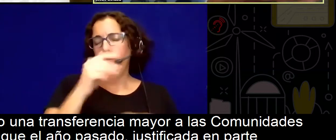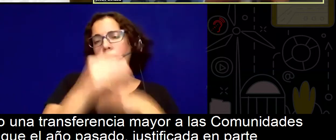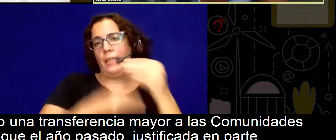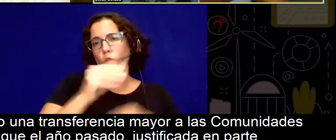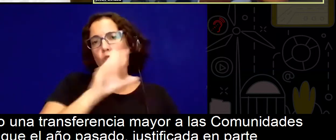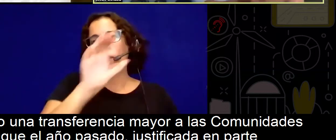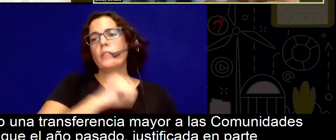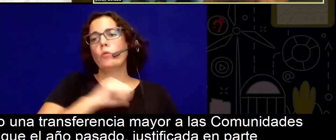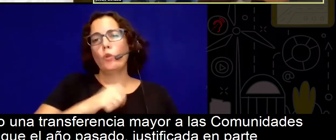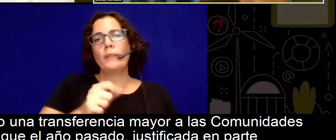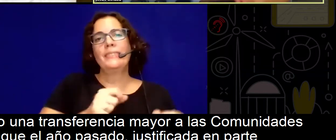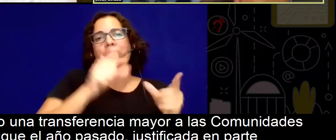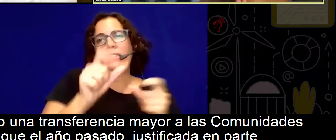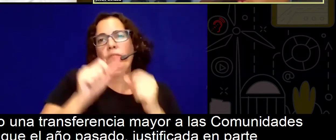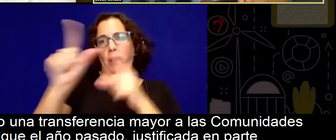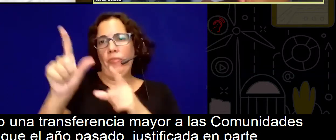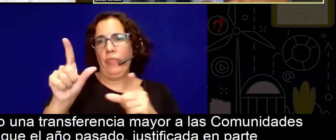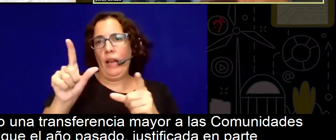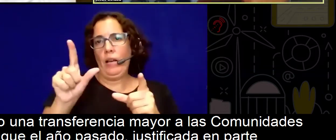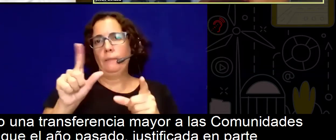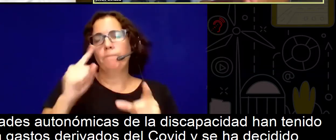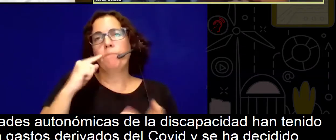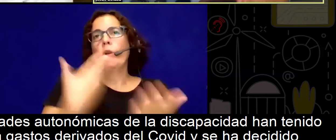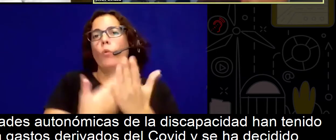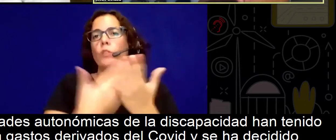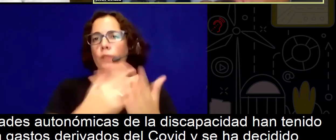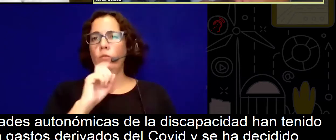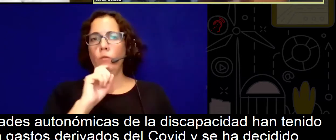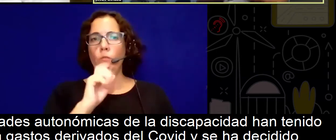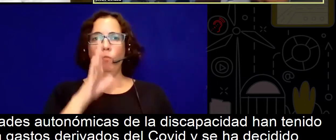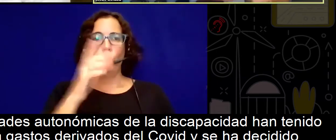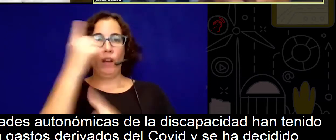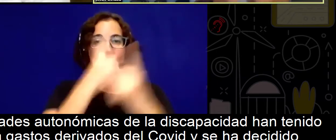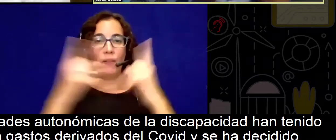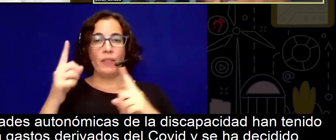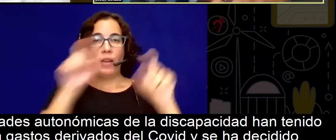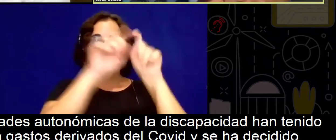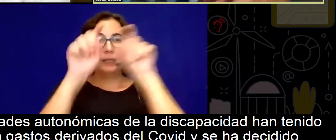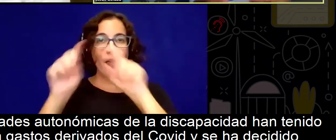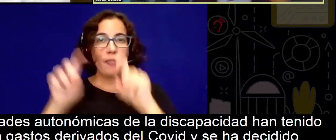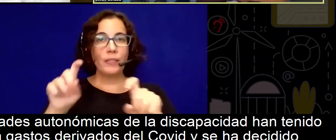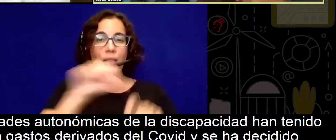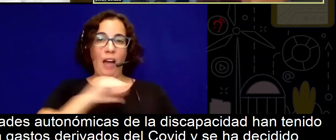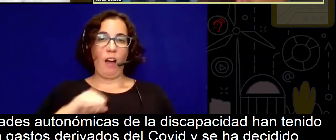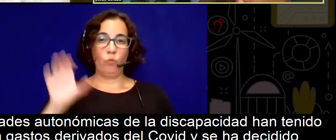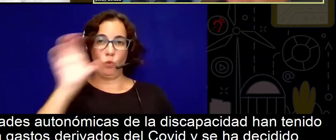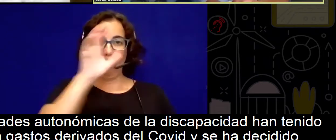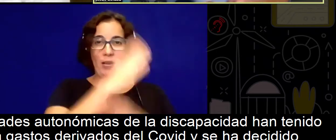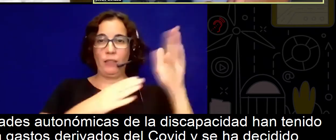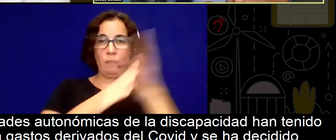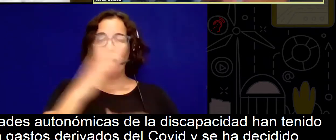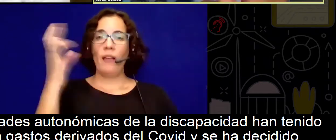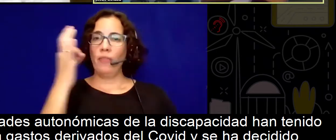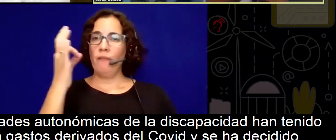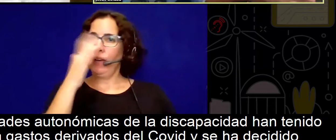autónomas que la del año pasado, justificada en parte también porque es verdad que muchas entidades autonómicas de la discapacidad han tenido que hacer frente